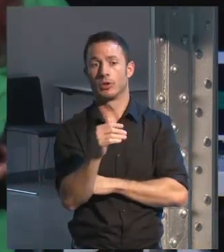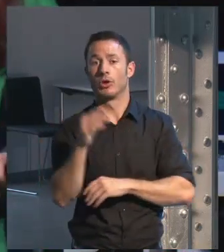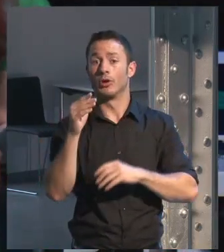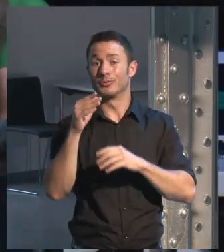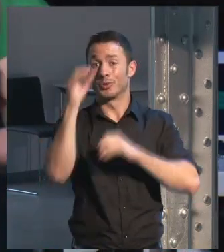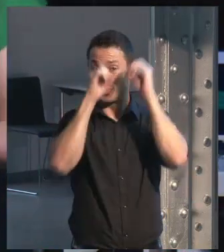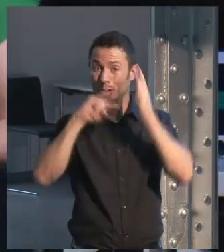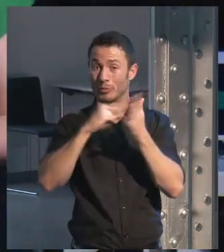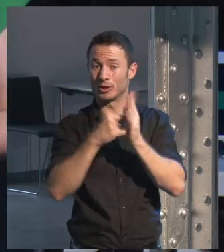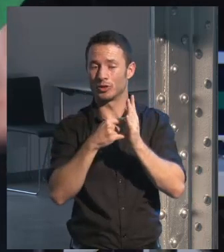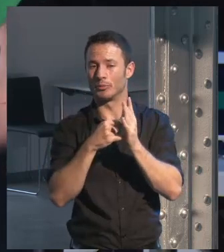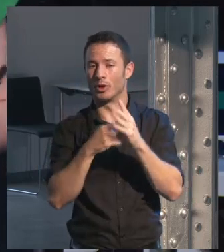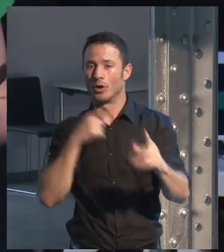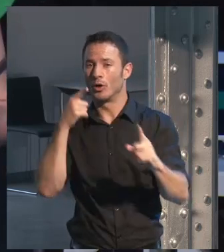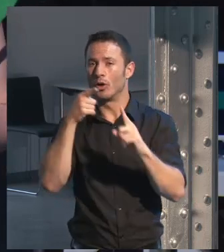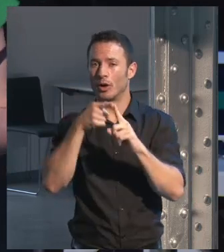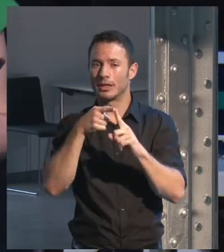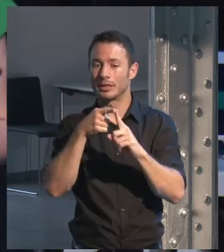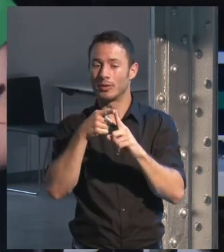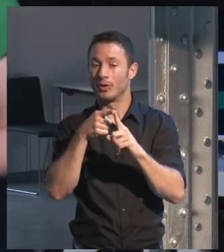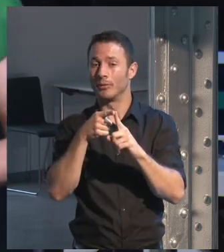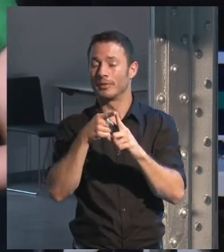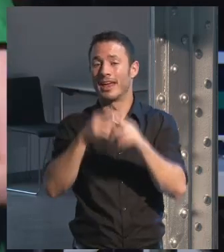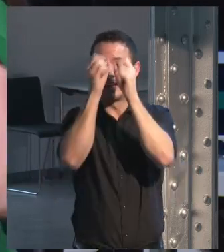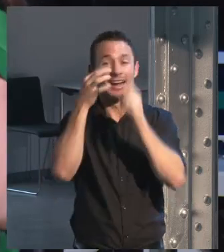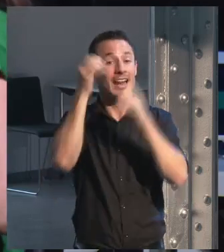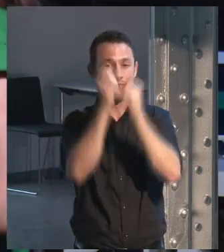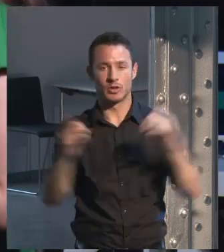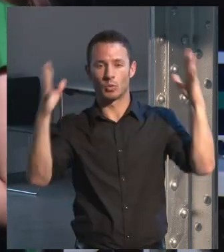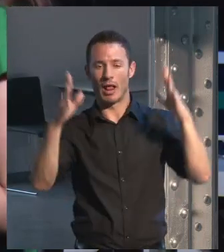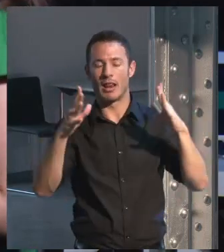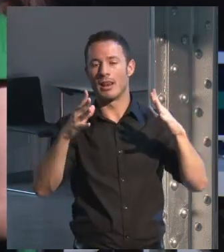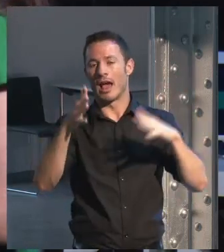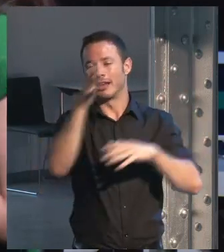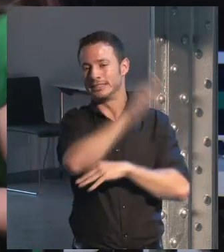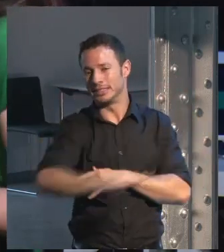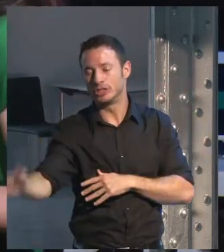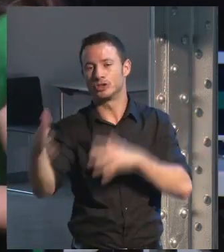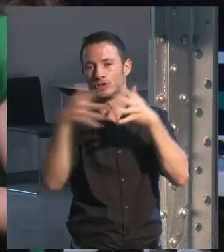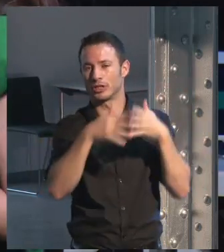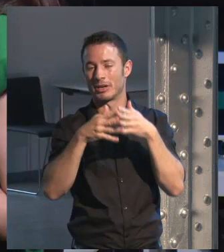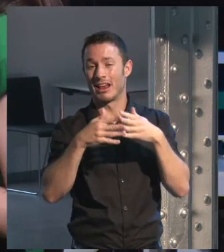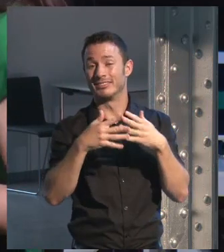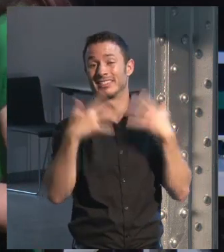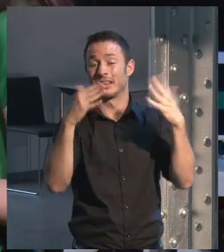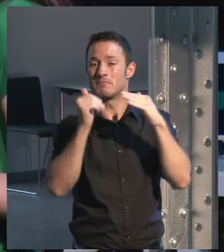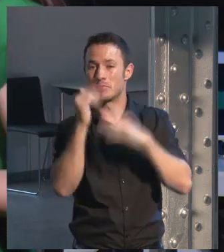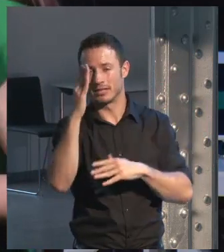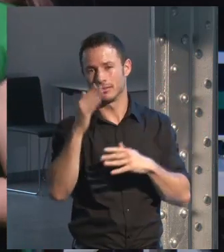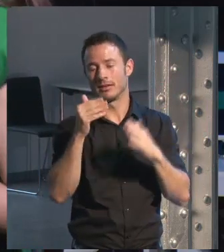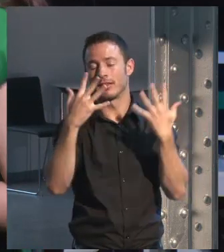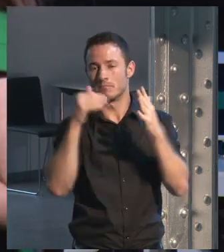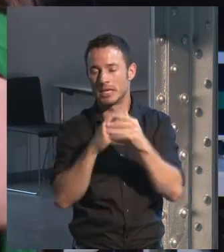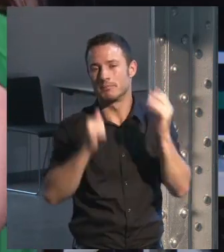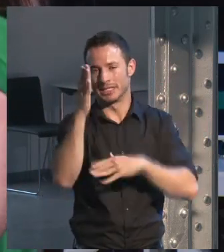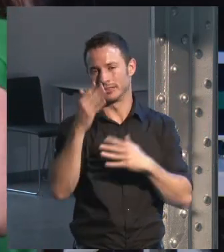llevar la realidad virtual a más de 10.000 niños norteamericanos. Otro de los proyectos que nos ha gustado mucho